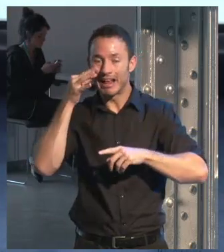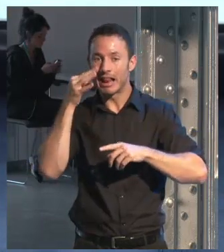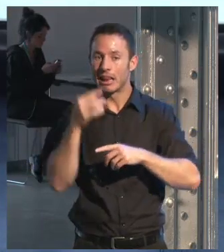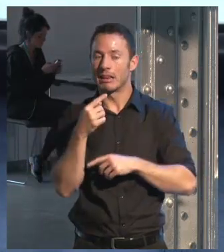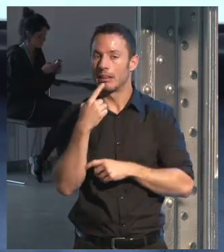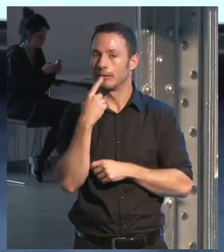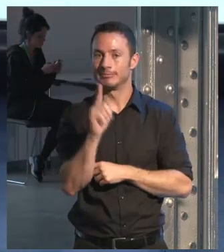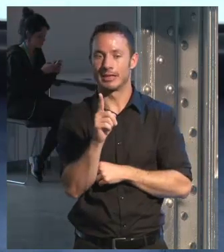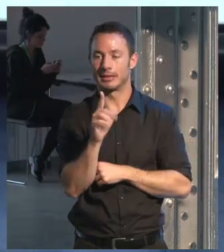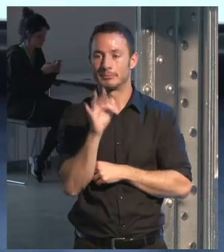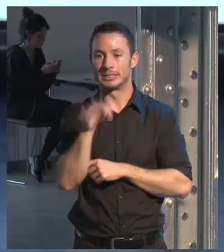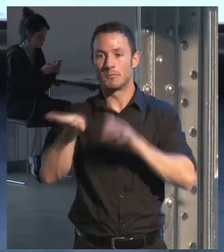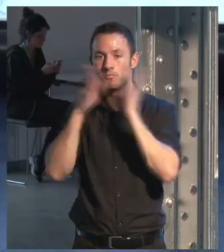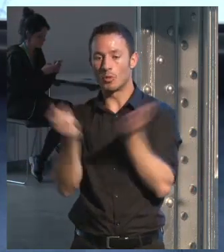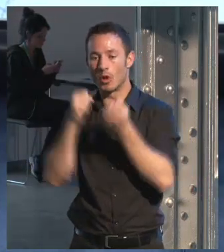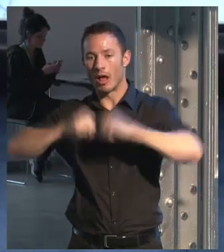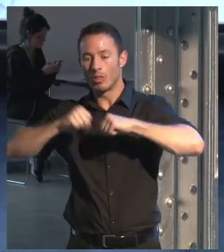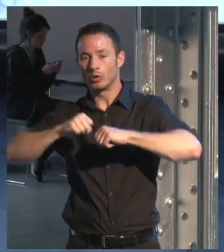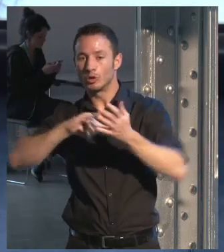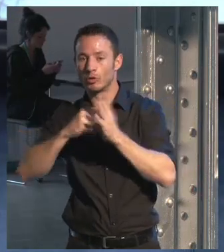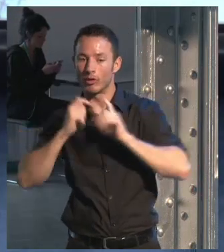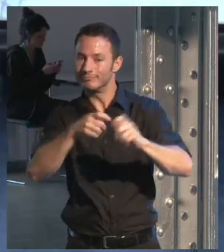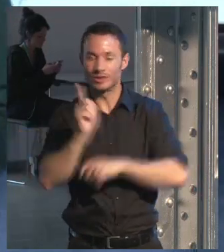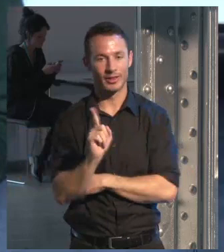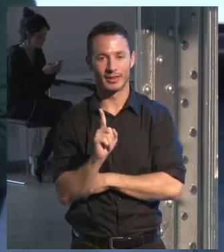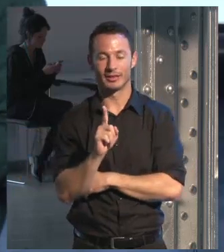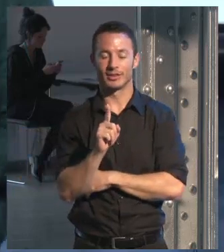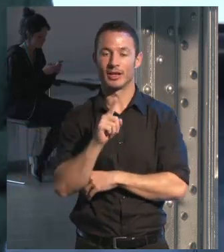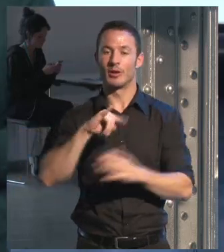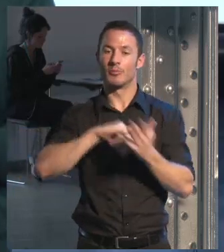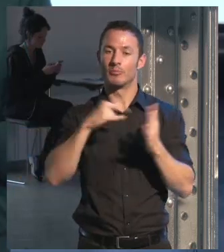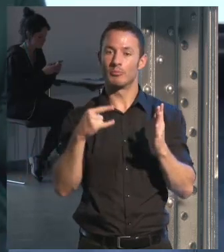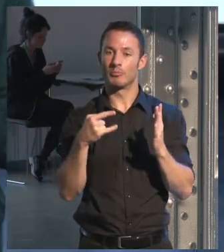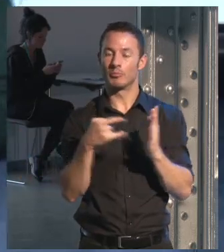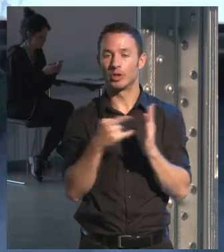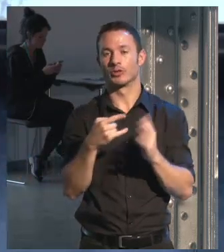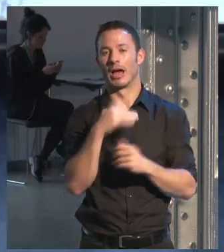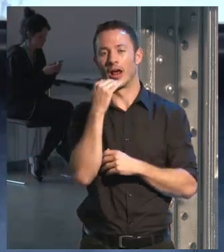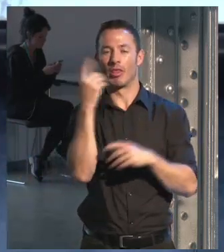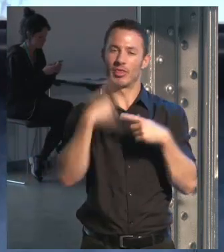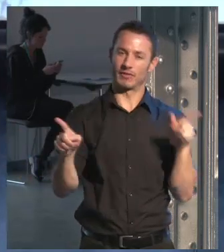mundo adulto hace nada, ¿no?, para solucionarlo. Nuestro proyecto es un poco diferente a los que hemos visto aquí de